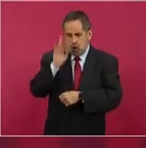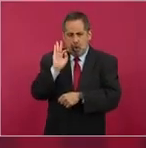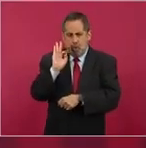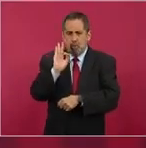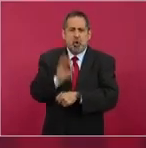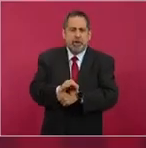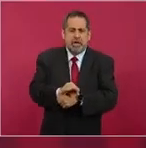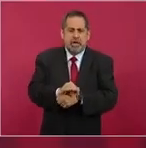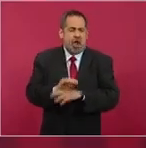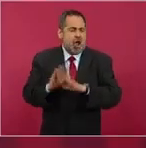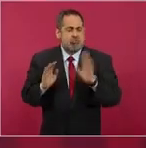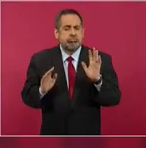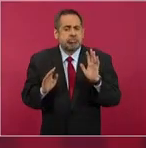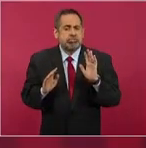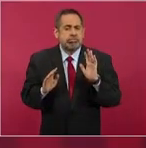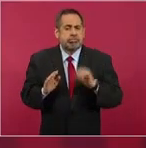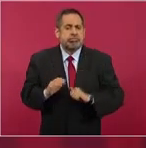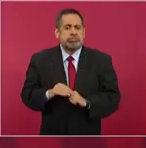que